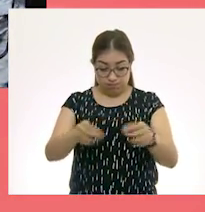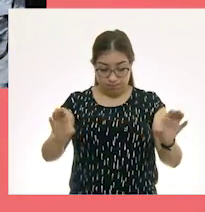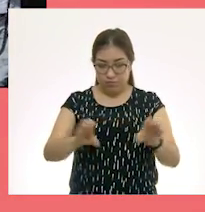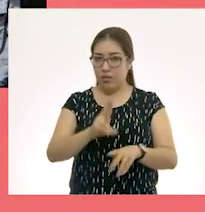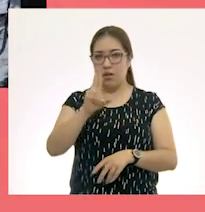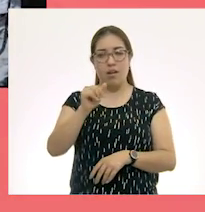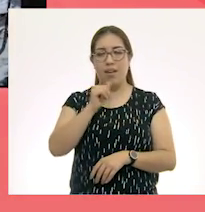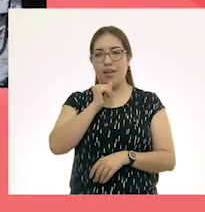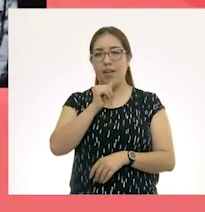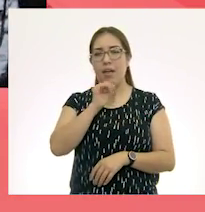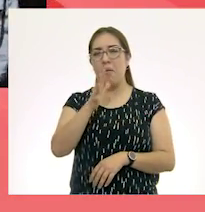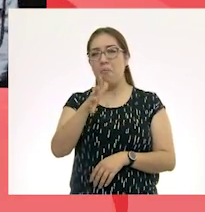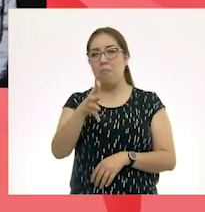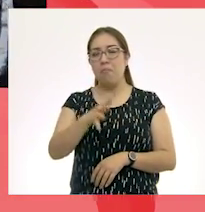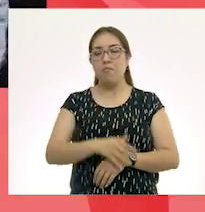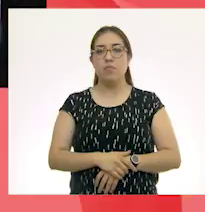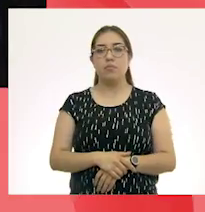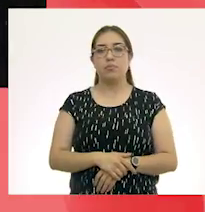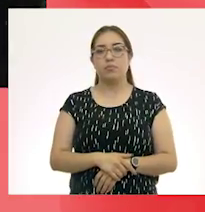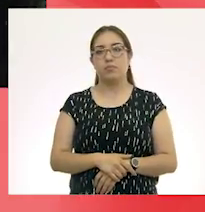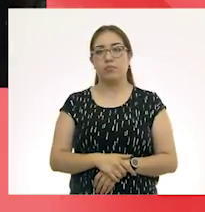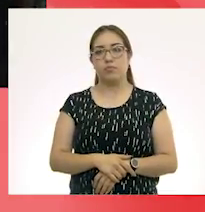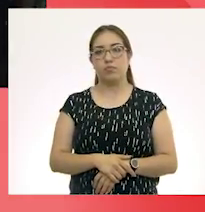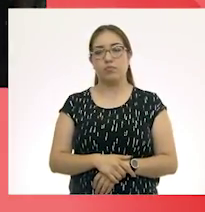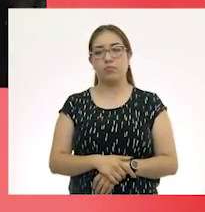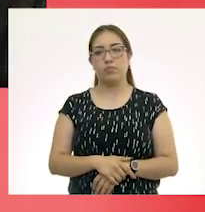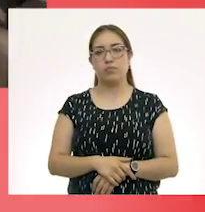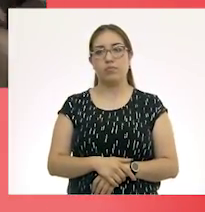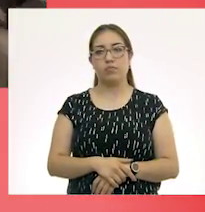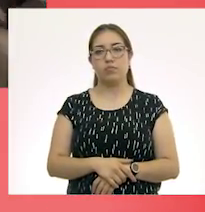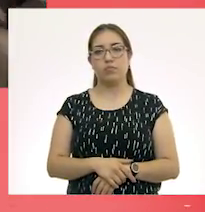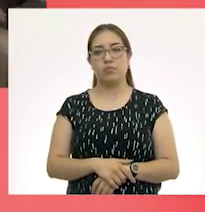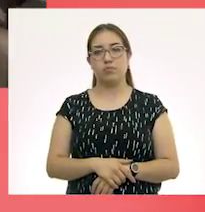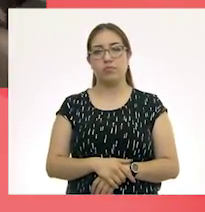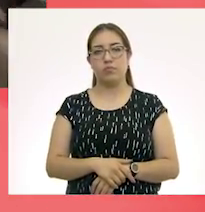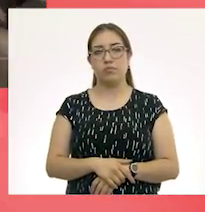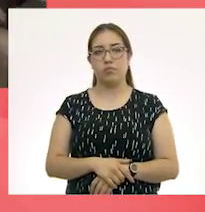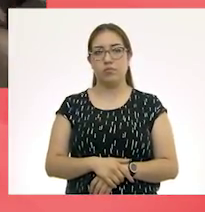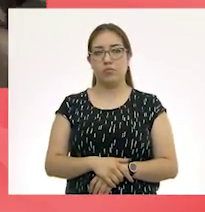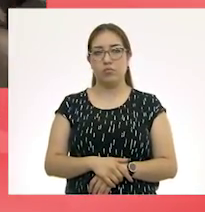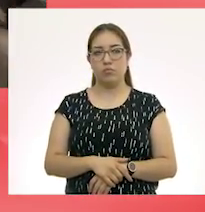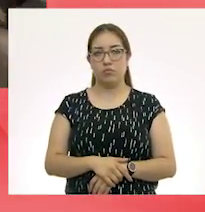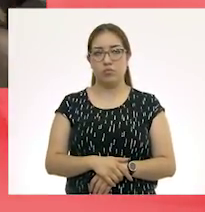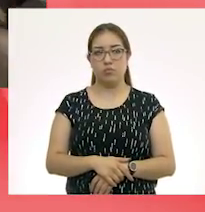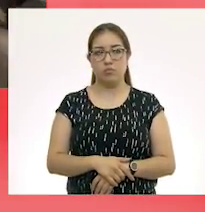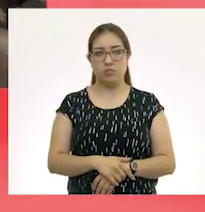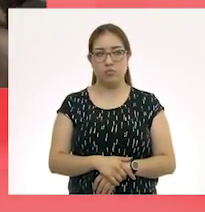que es el huevo, nada más lo que es la